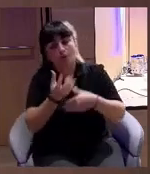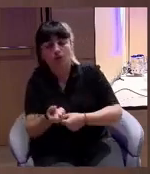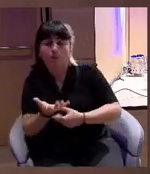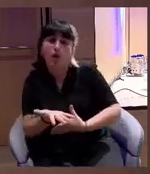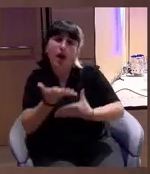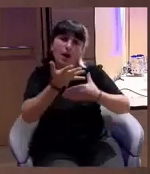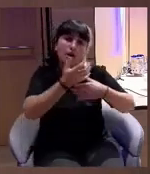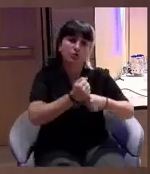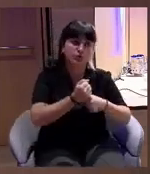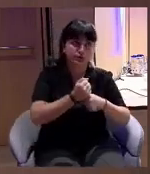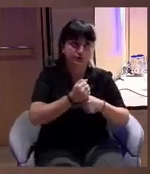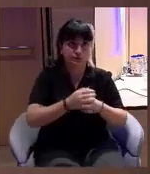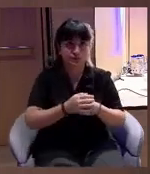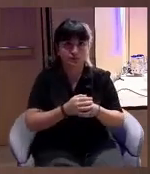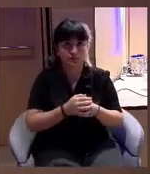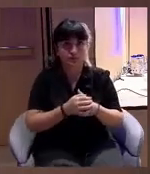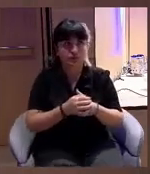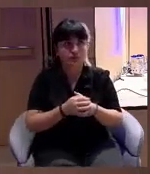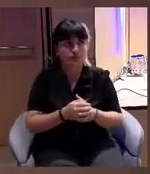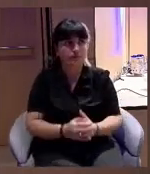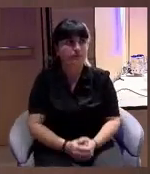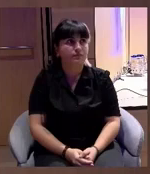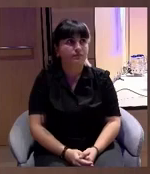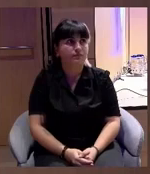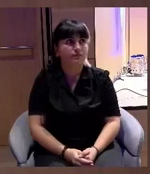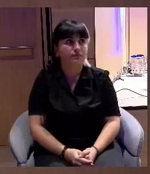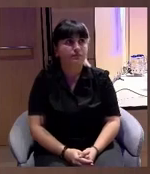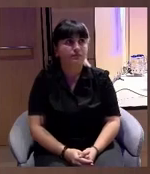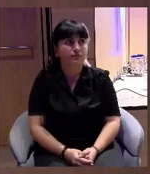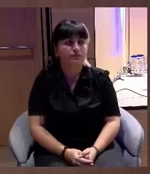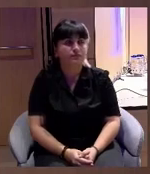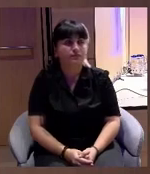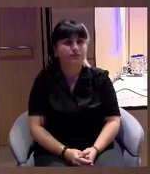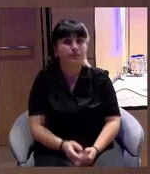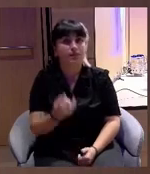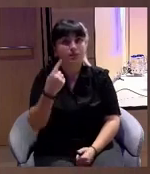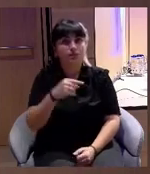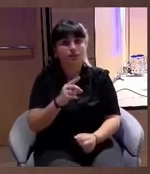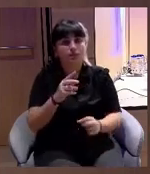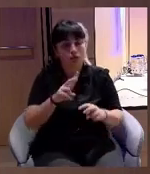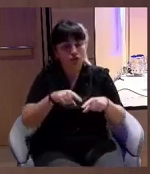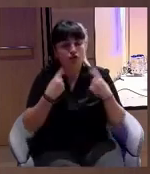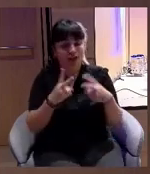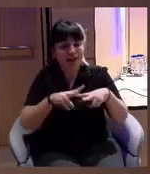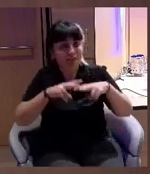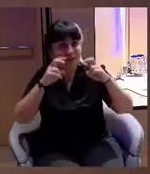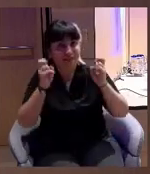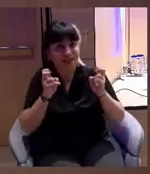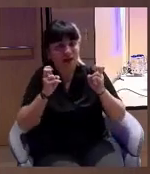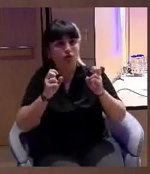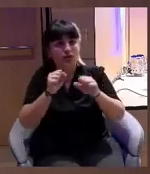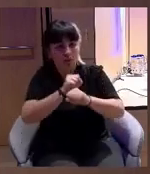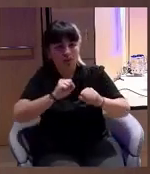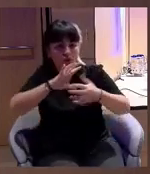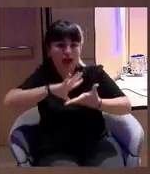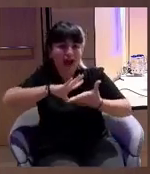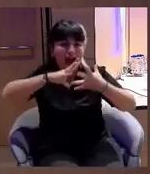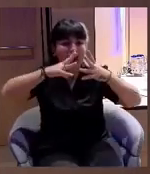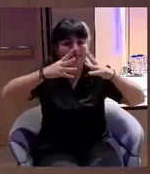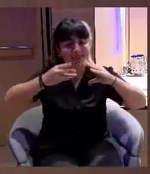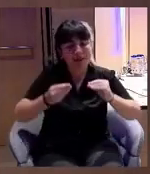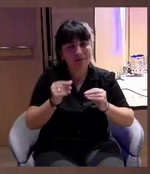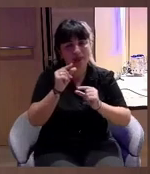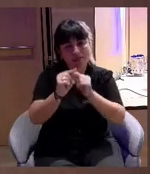con eso me escucha tomamos ese estándar y lo adaptamos un poco a lo que nosotros queríamos